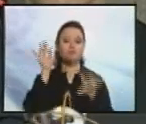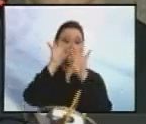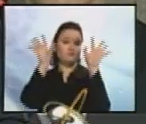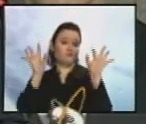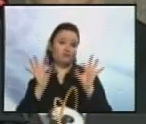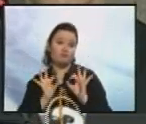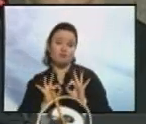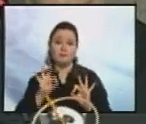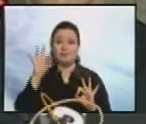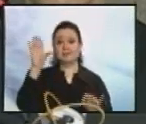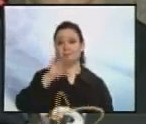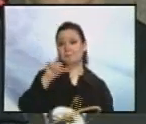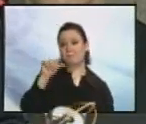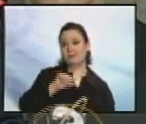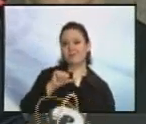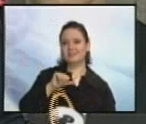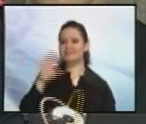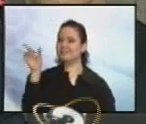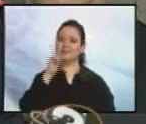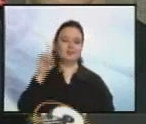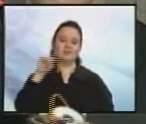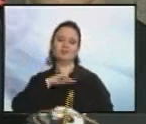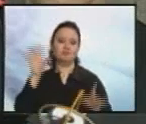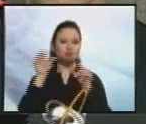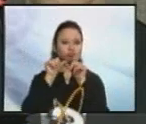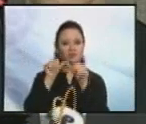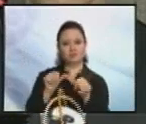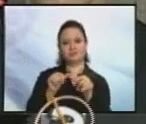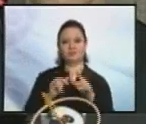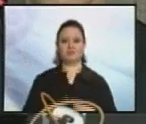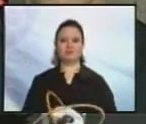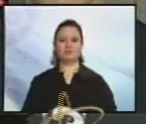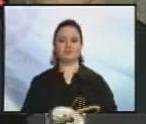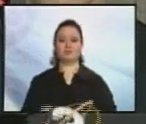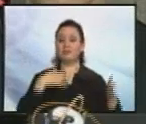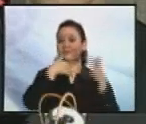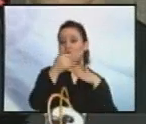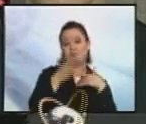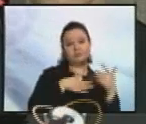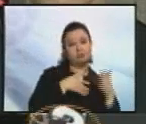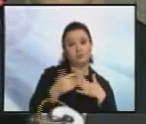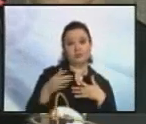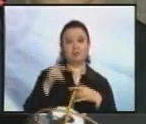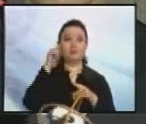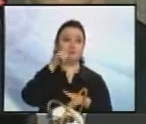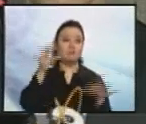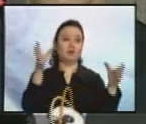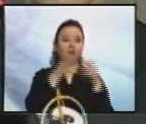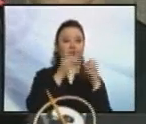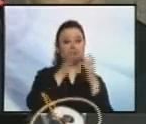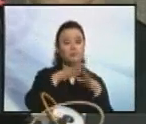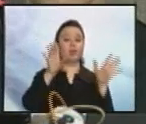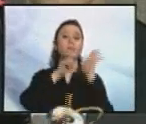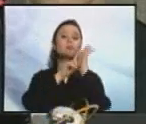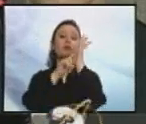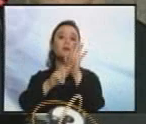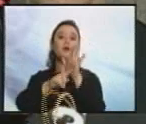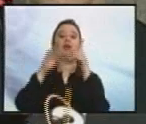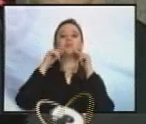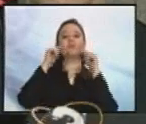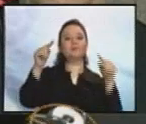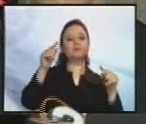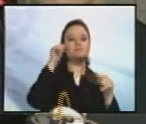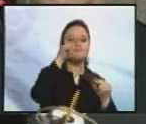no duran y que por mucho que se financien campañas, sus